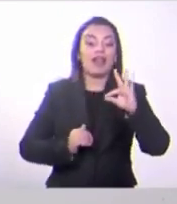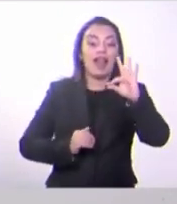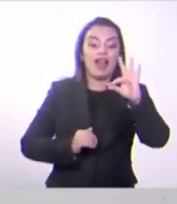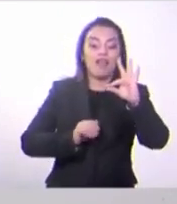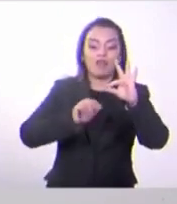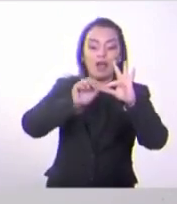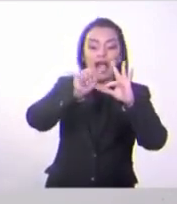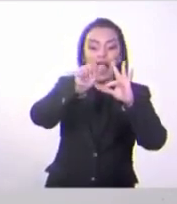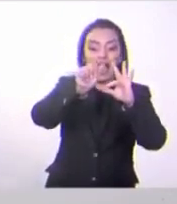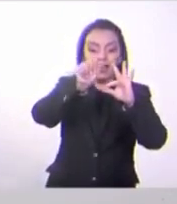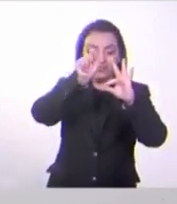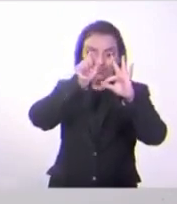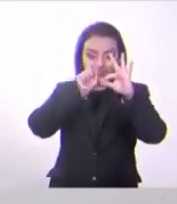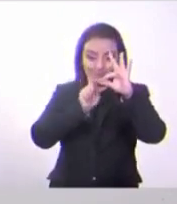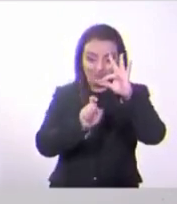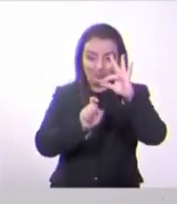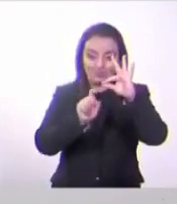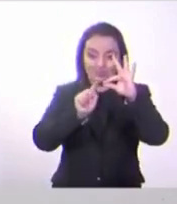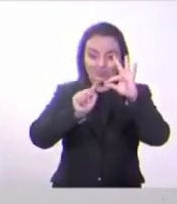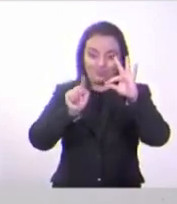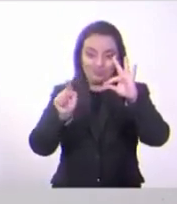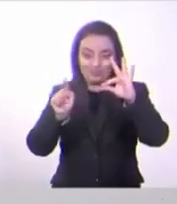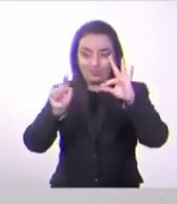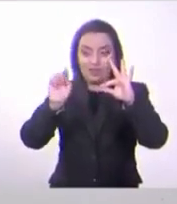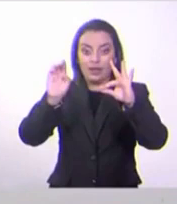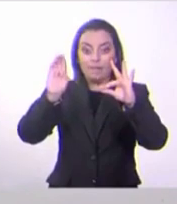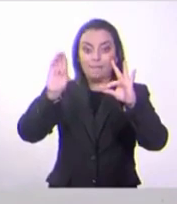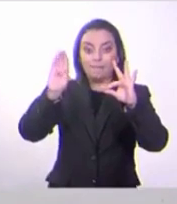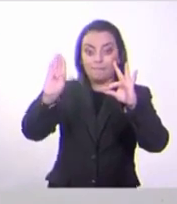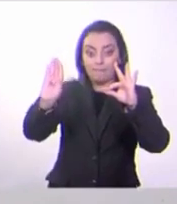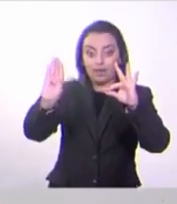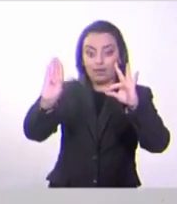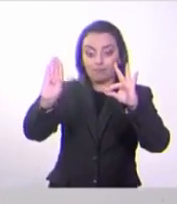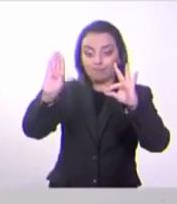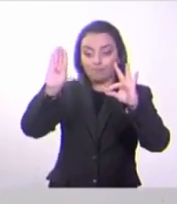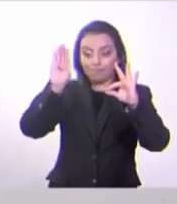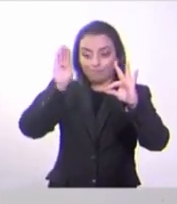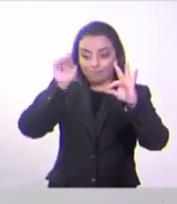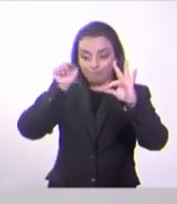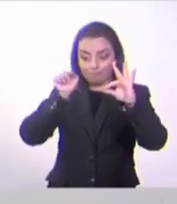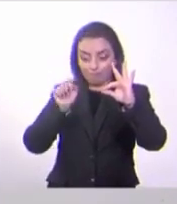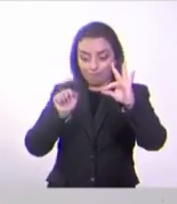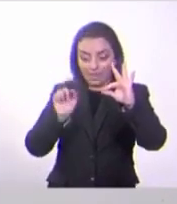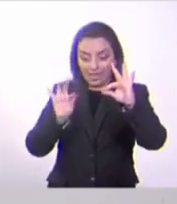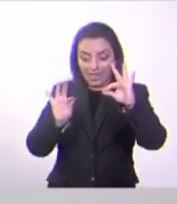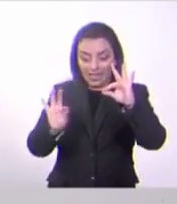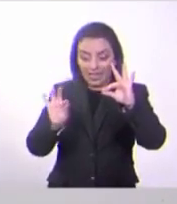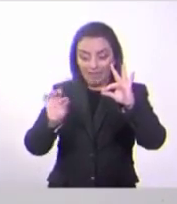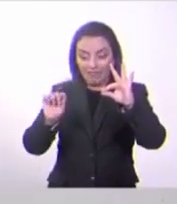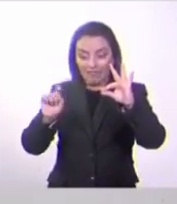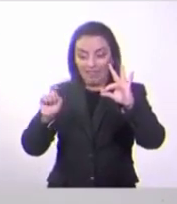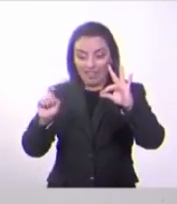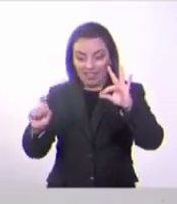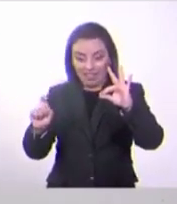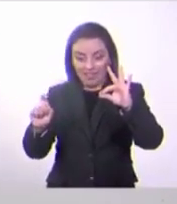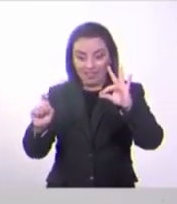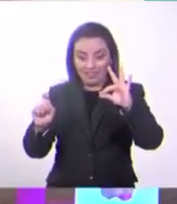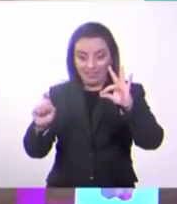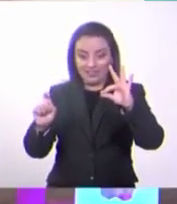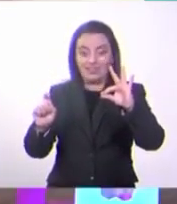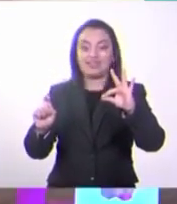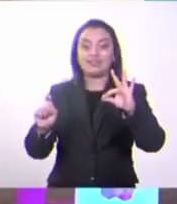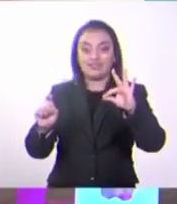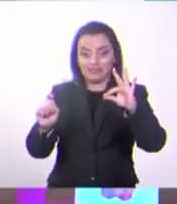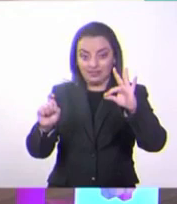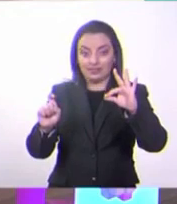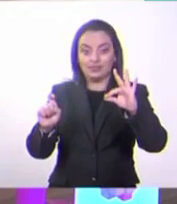regla de correspondencia les voy a asignar un f de x que va a estar en el conjunto B. Quiere decir que yo agarro un